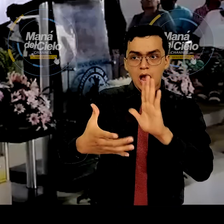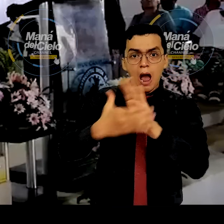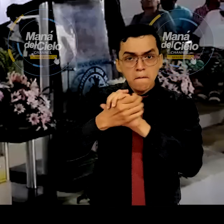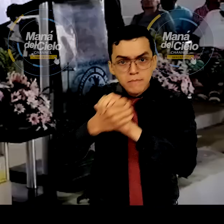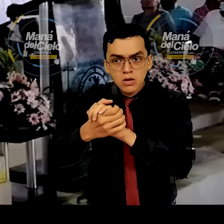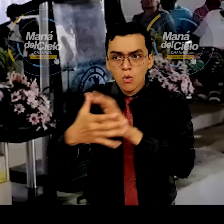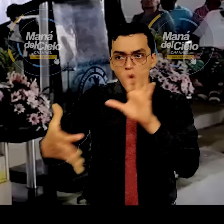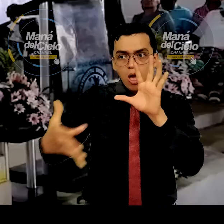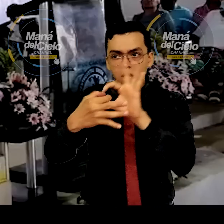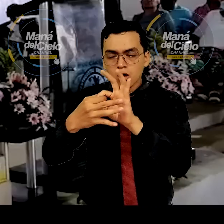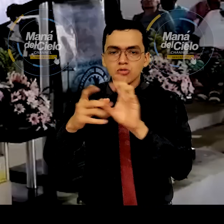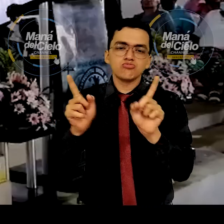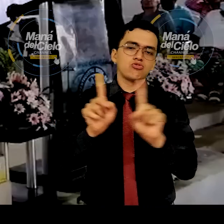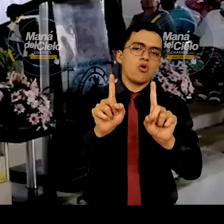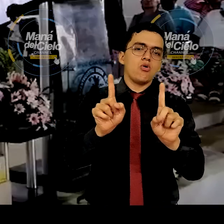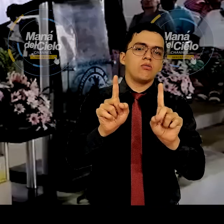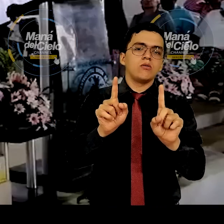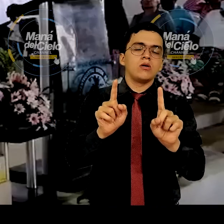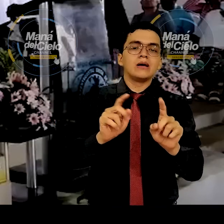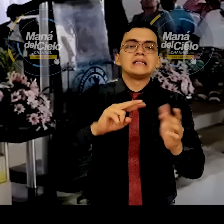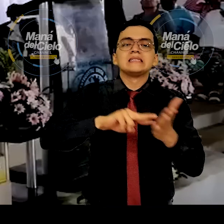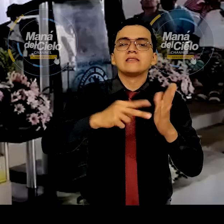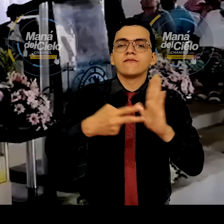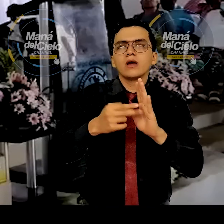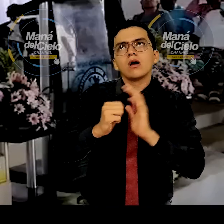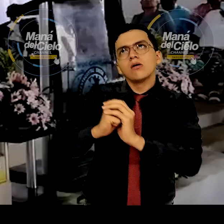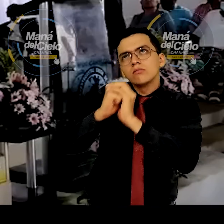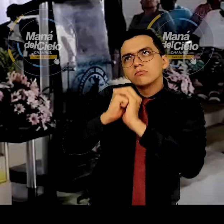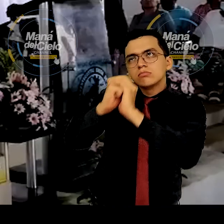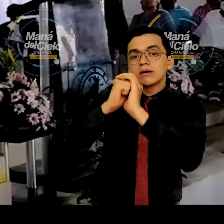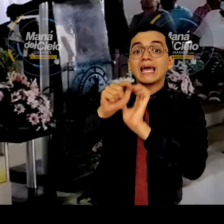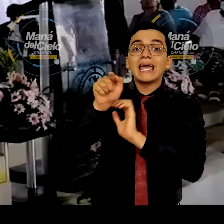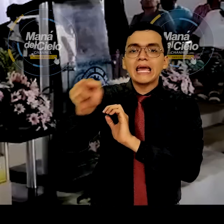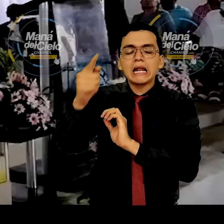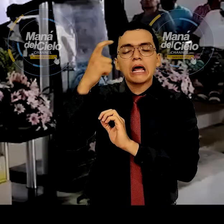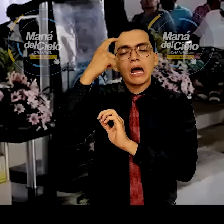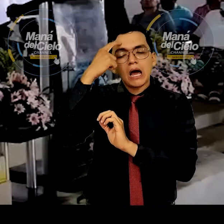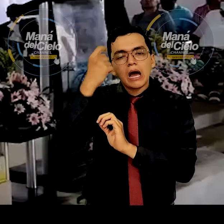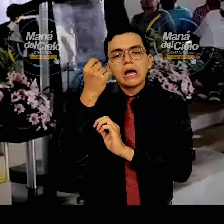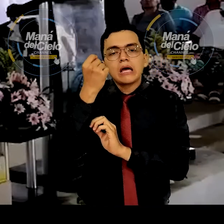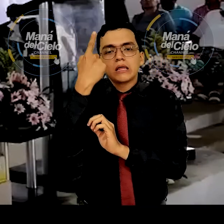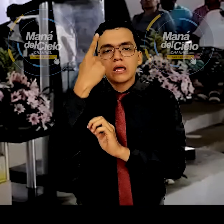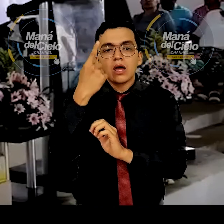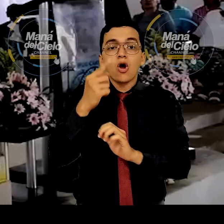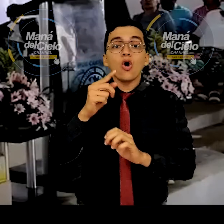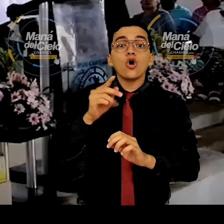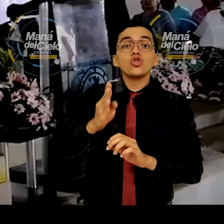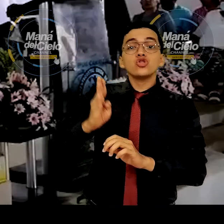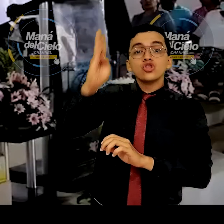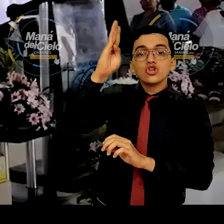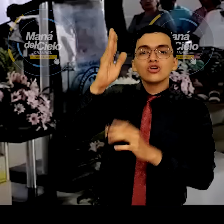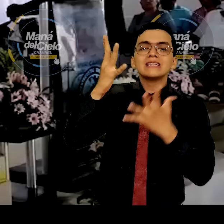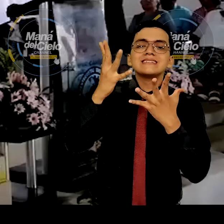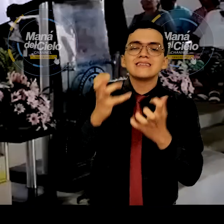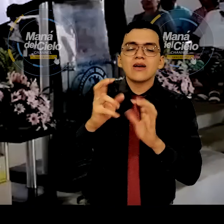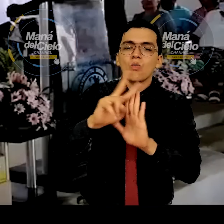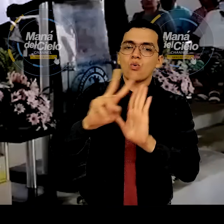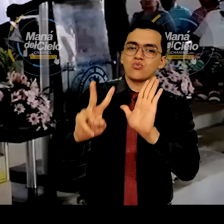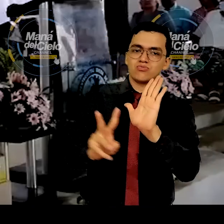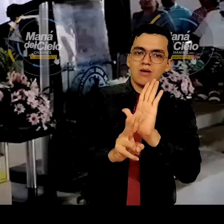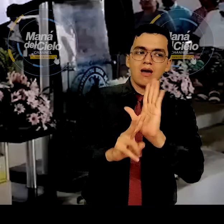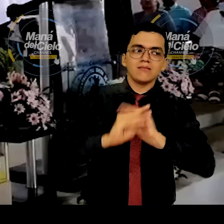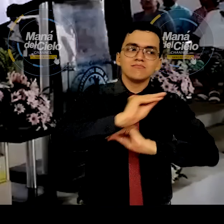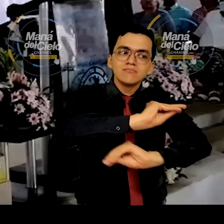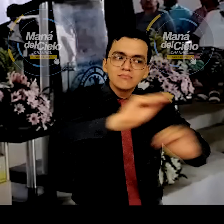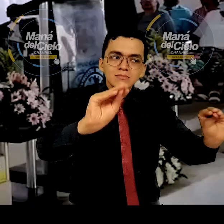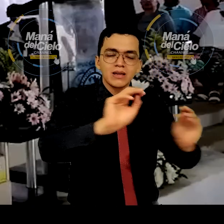en este siglo malo. Porque es la voluntad de Dios que todo el mundo conozca el Evangelio y se arrepientan y se conviertan. Es decir,